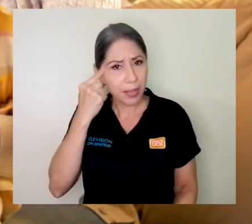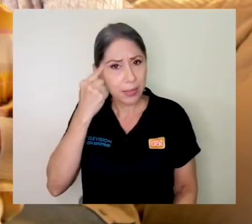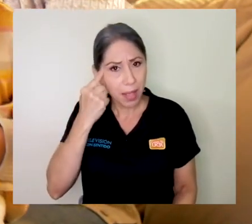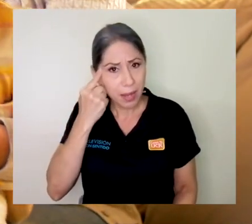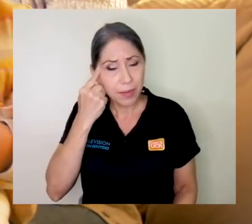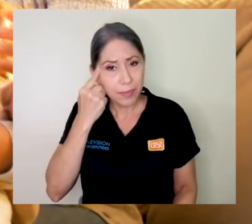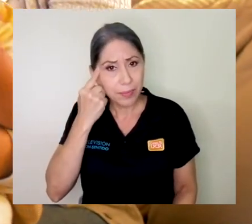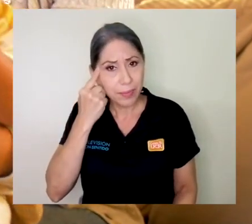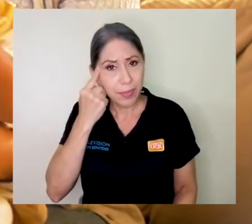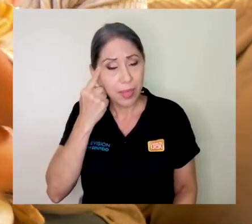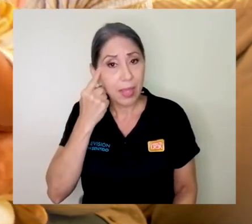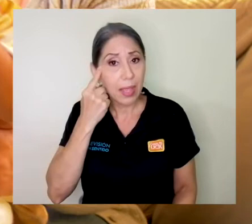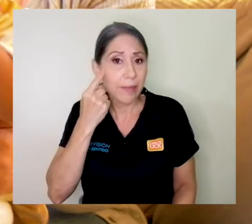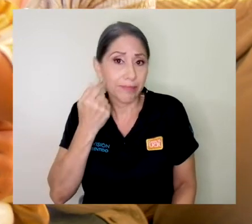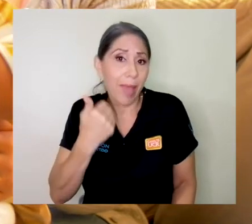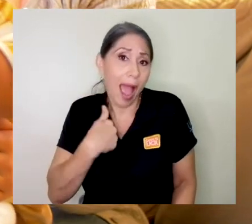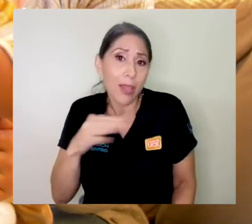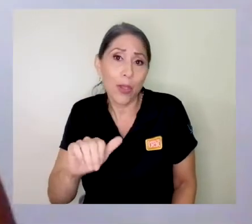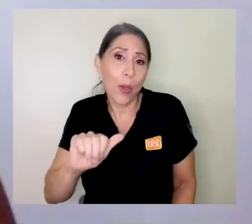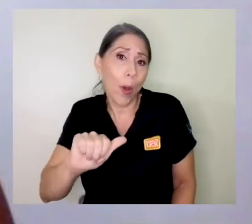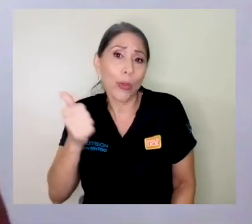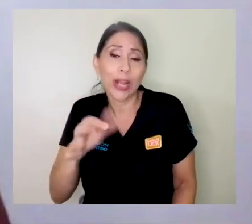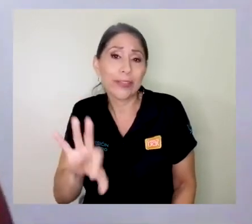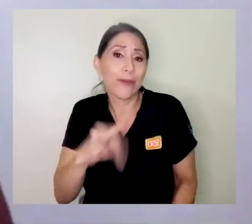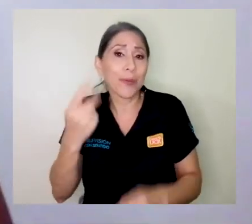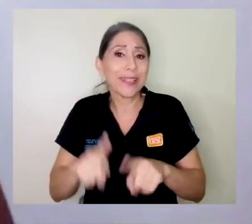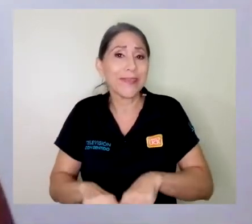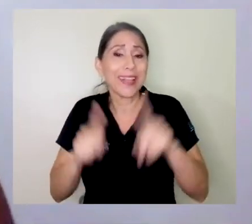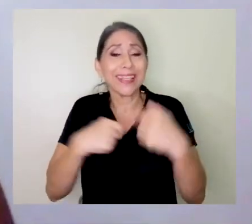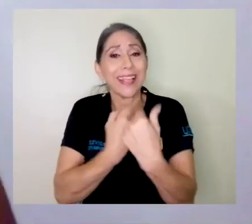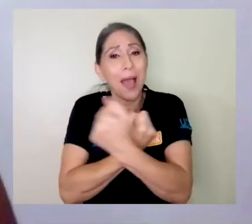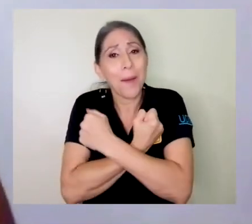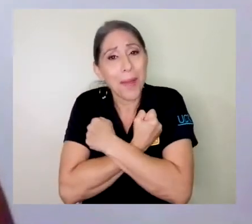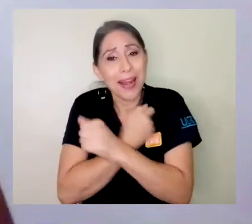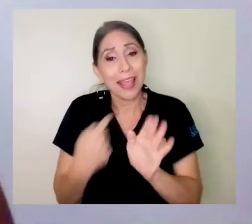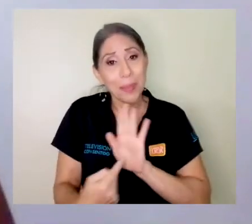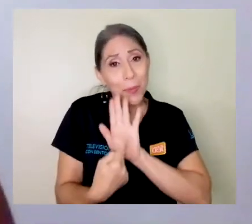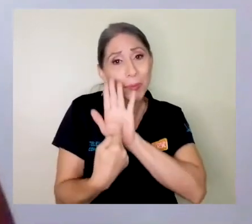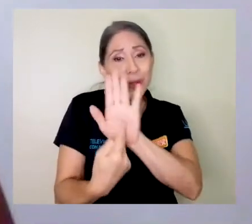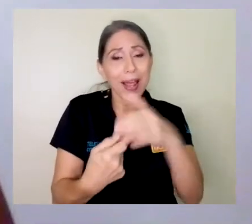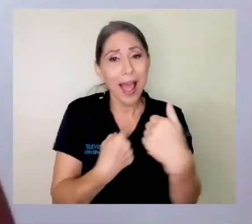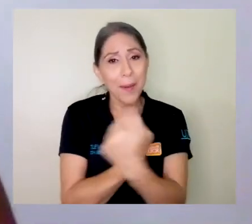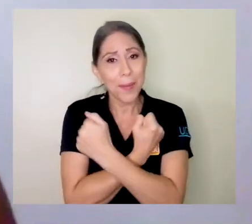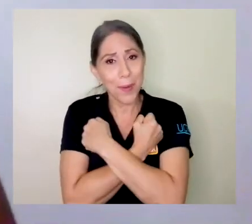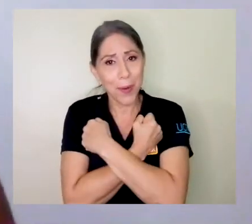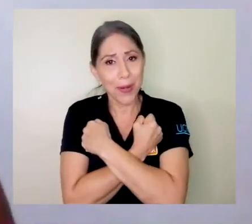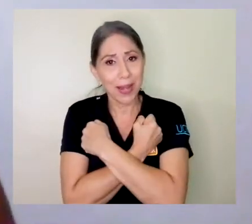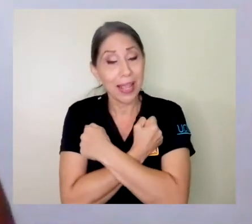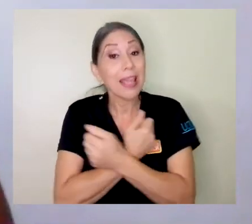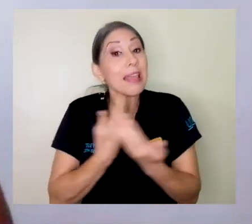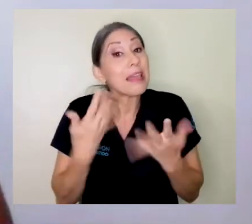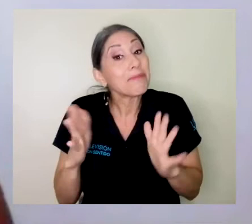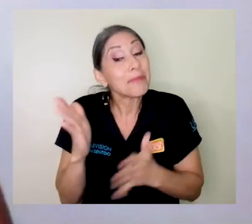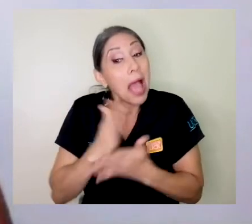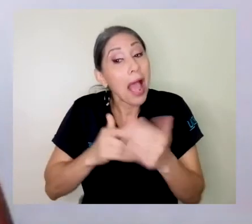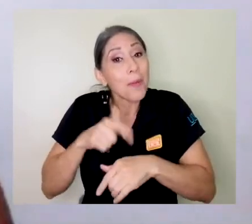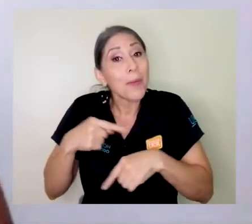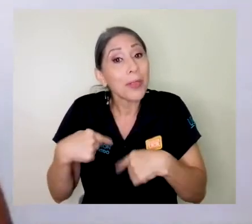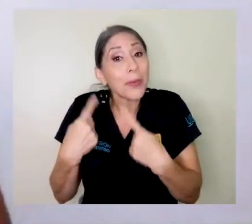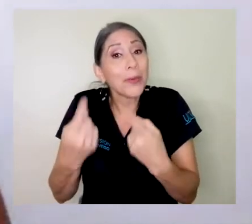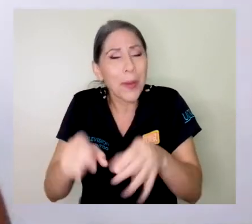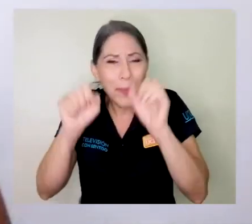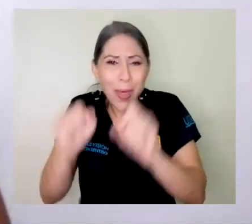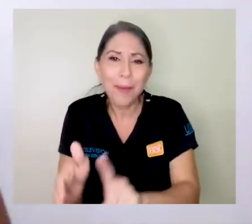también en que hay otras formas de amar y de manifestar el amor, ¿verdad? Y que ya llegará el momento en